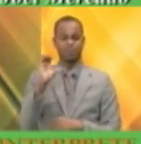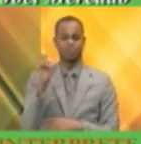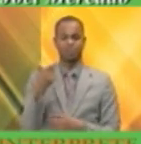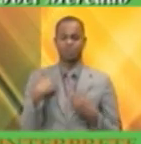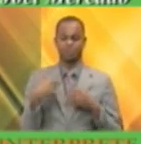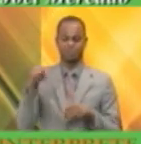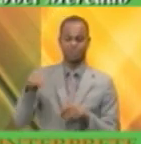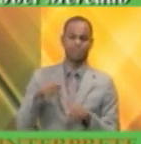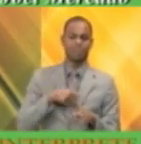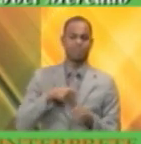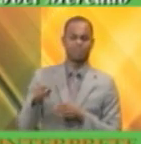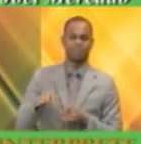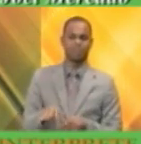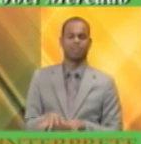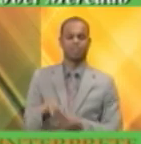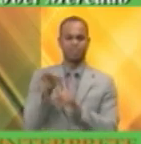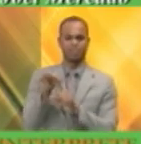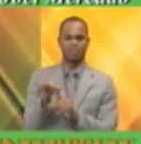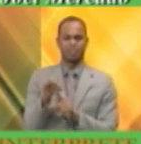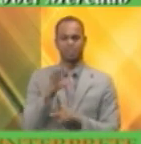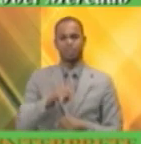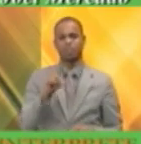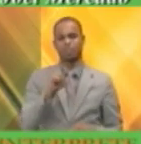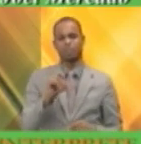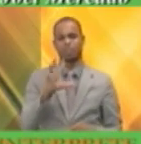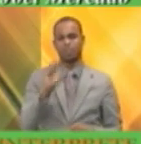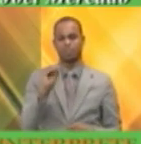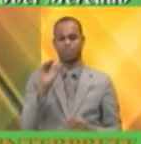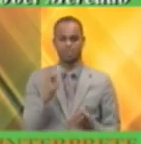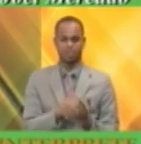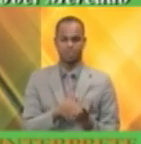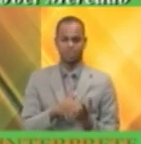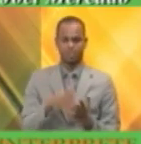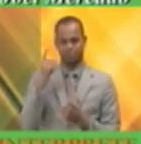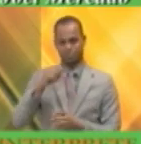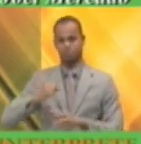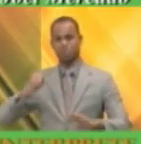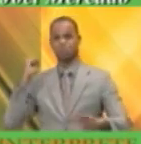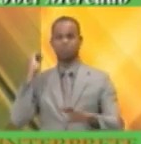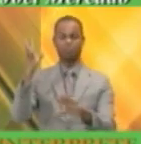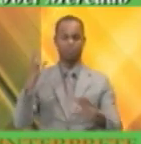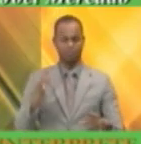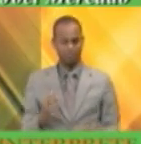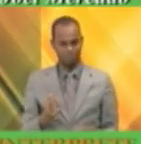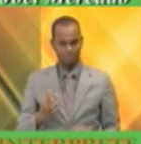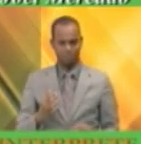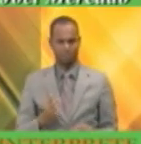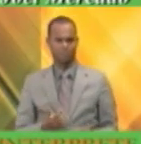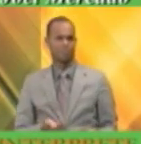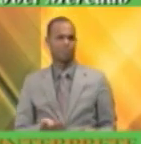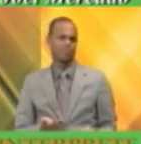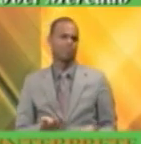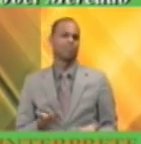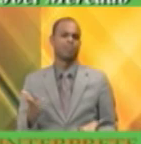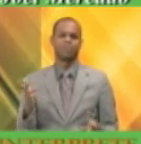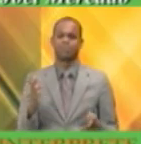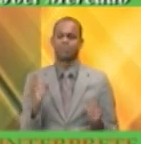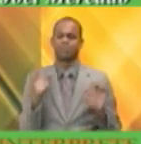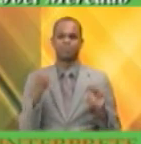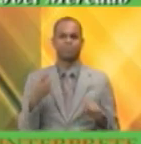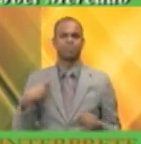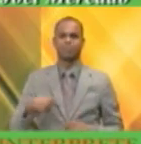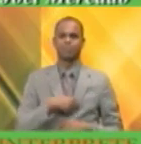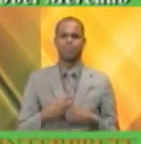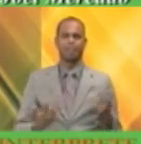una prótesis especial que cuesta $150,000 para lanzar. Oye, ahí no pasa nada para